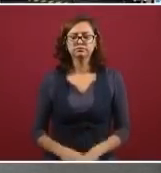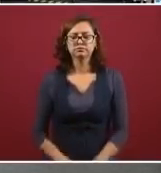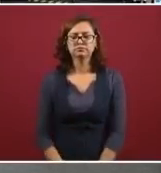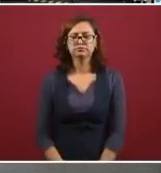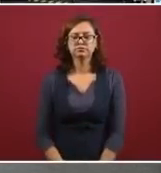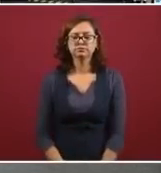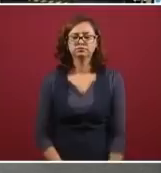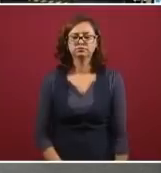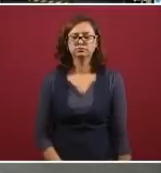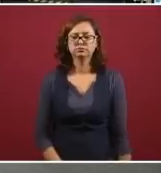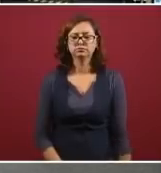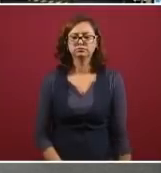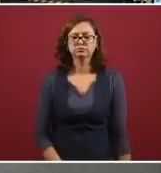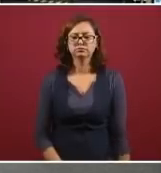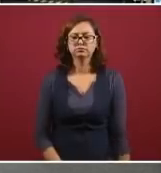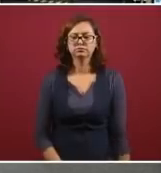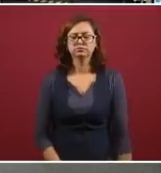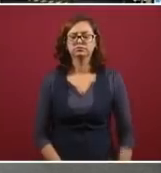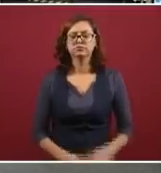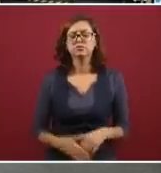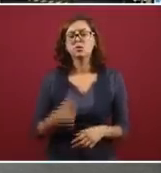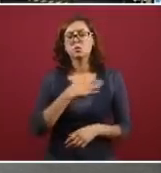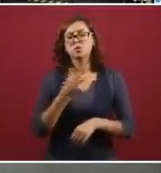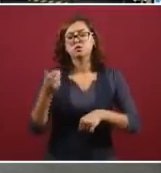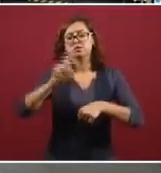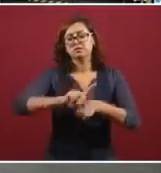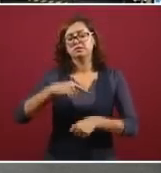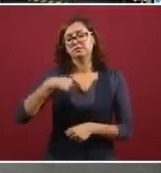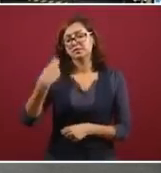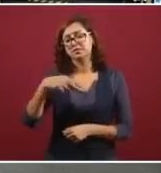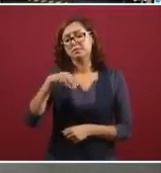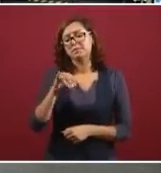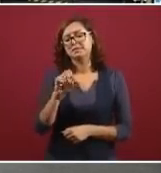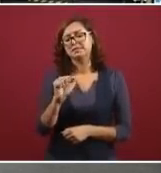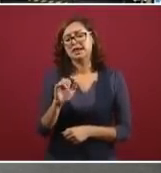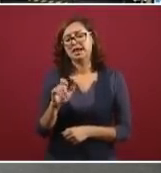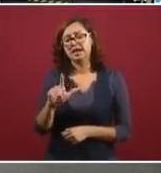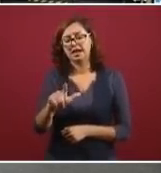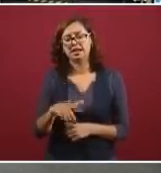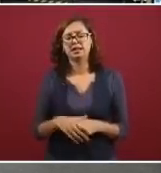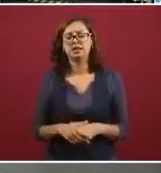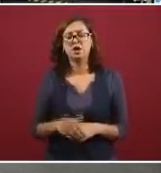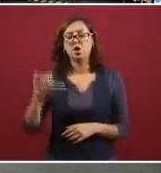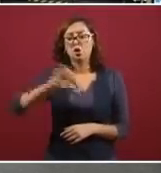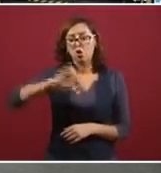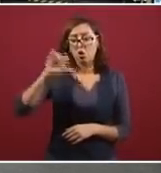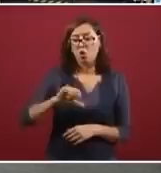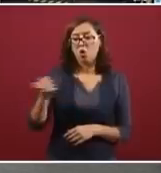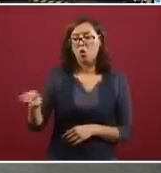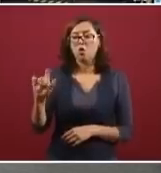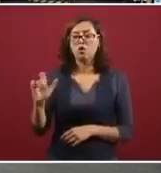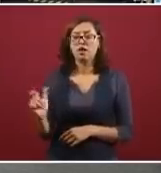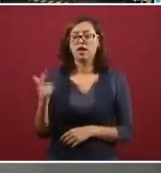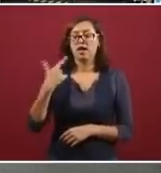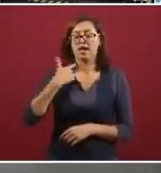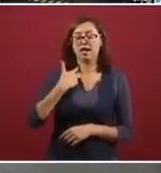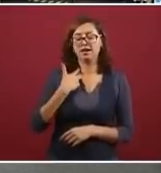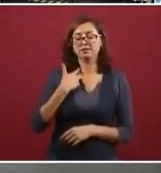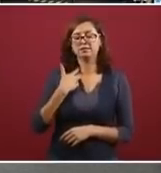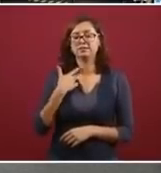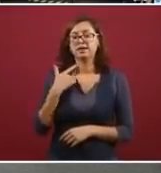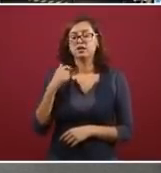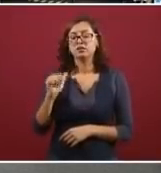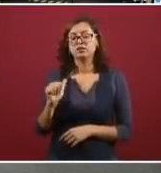Presidente, buenos días. Misael Zavala, del periódico El Universal. Hoy llevamos una entrevista con Juan Manuel Portal, ex titular de la Auditoría Superior de la